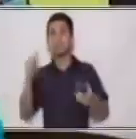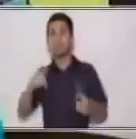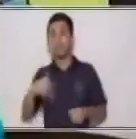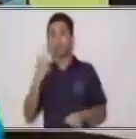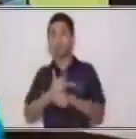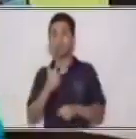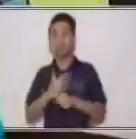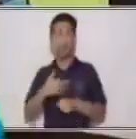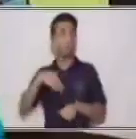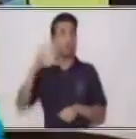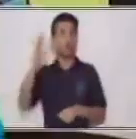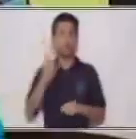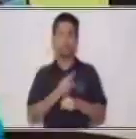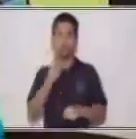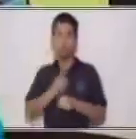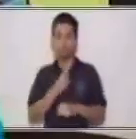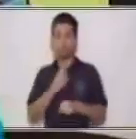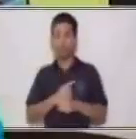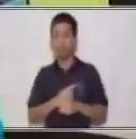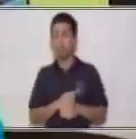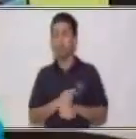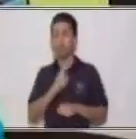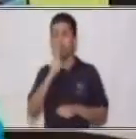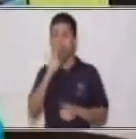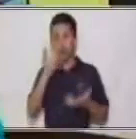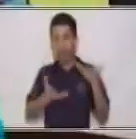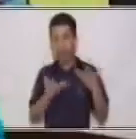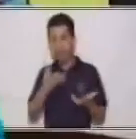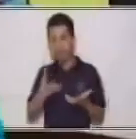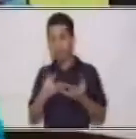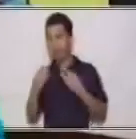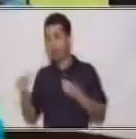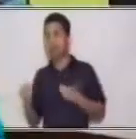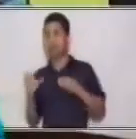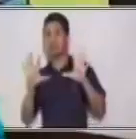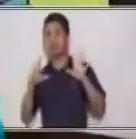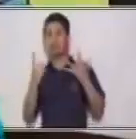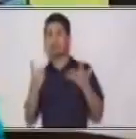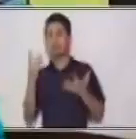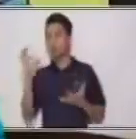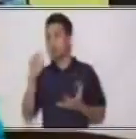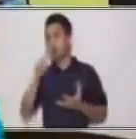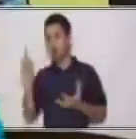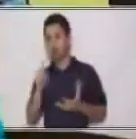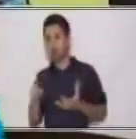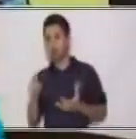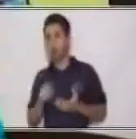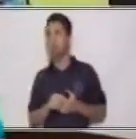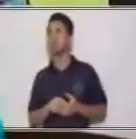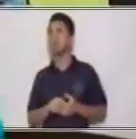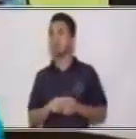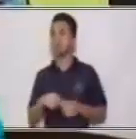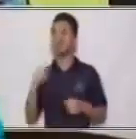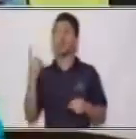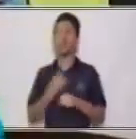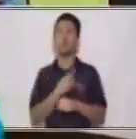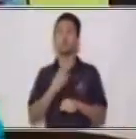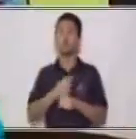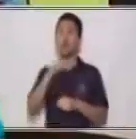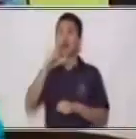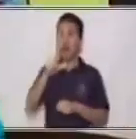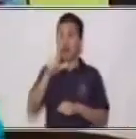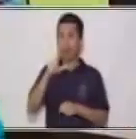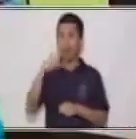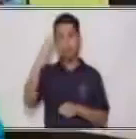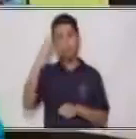Guatemala. La medida de libra equivale entonces a 16 onzas y se usa una L